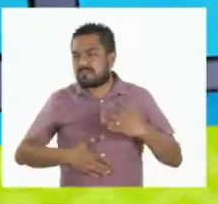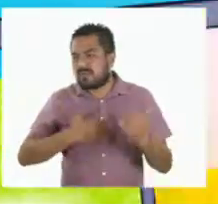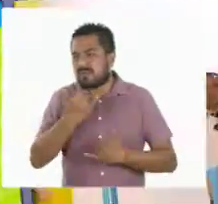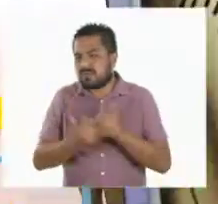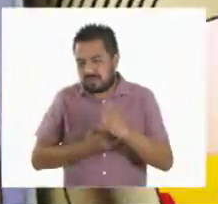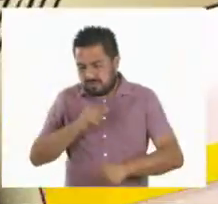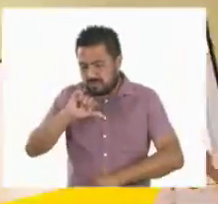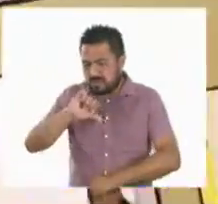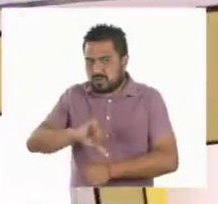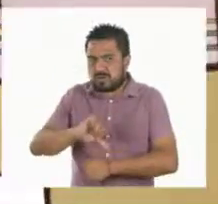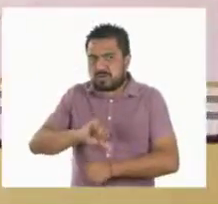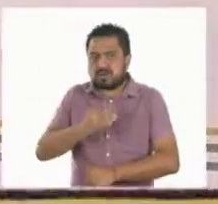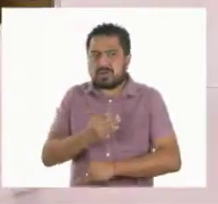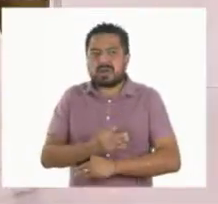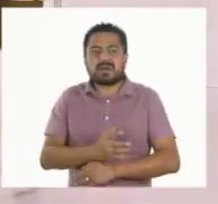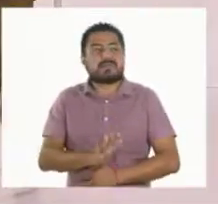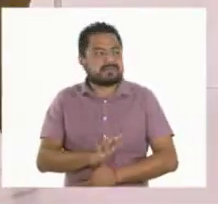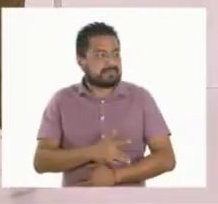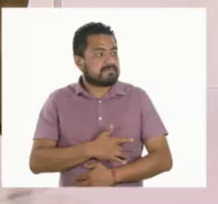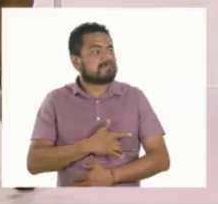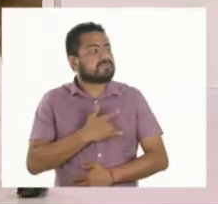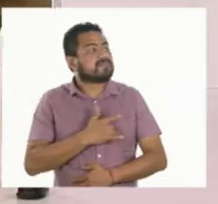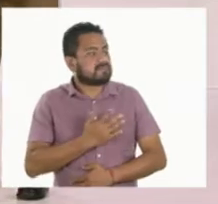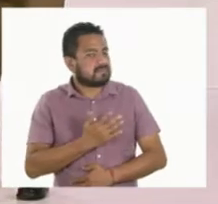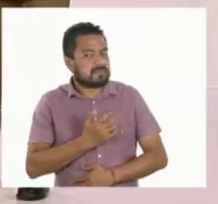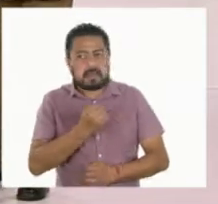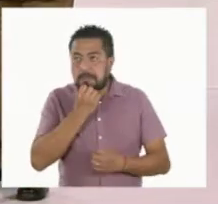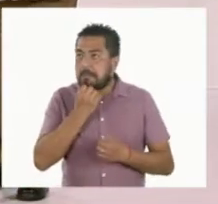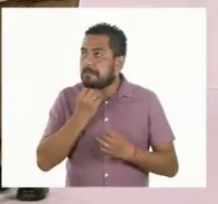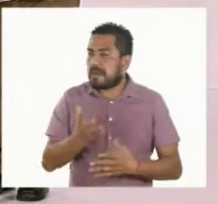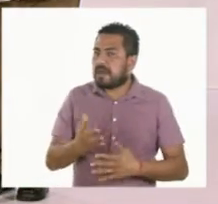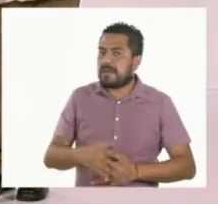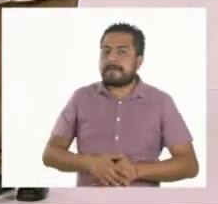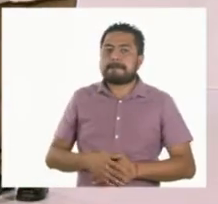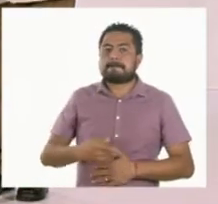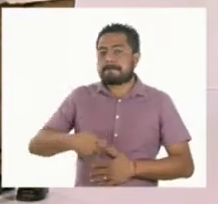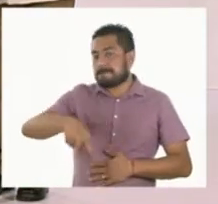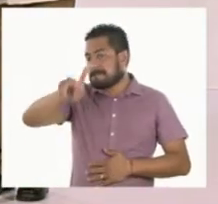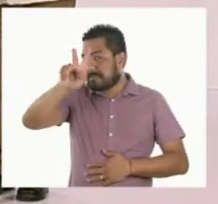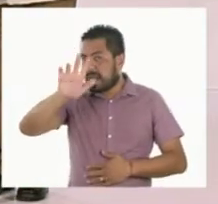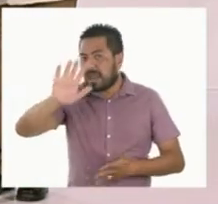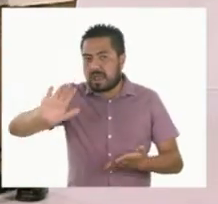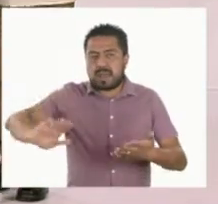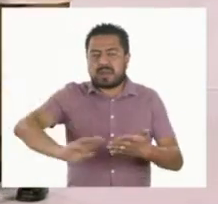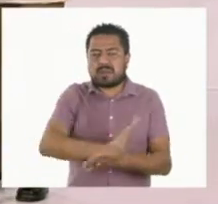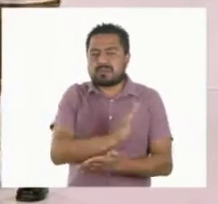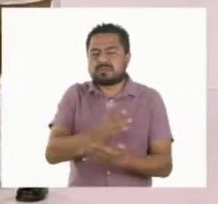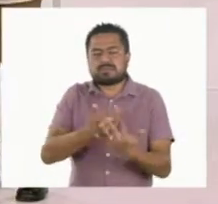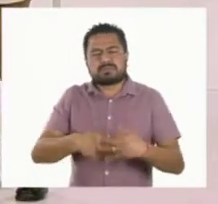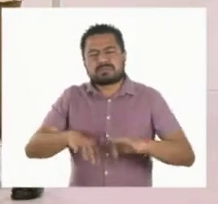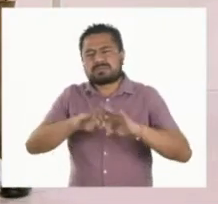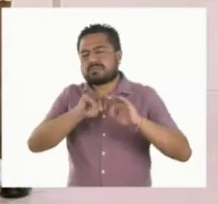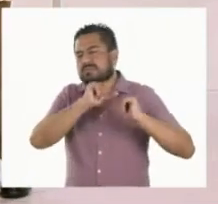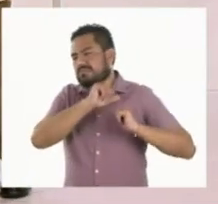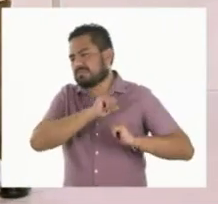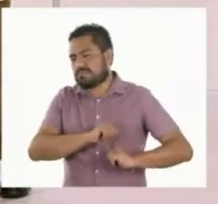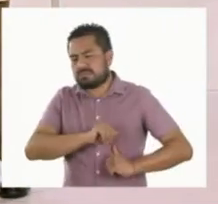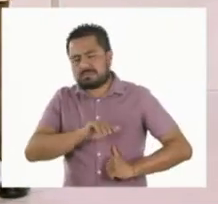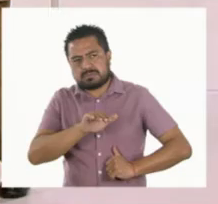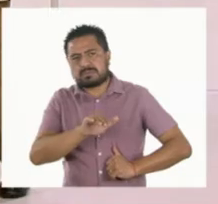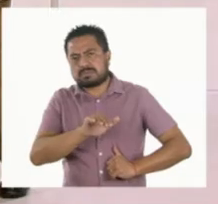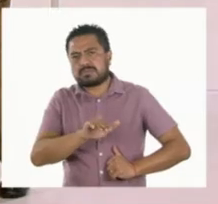y todos los días. ¿Qué te pareció? Increíble. Pero además, lo verdaderamente importante, mi querida